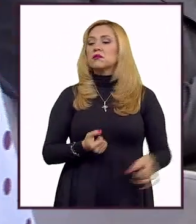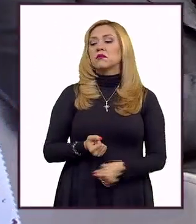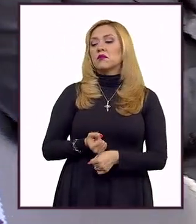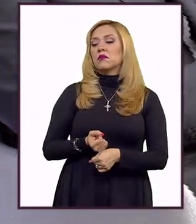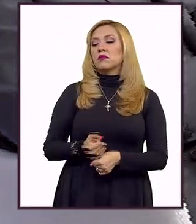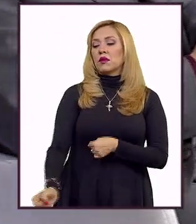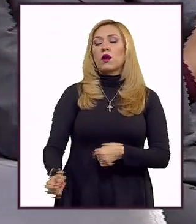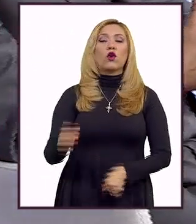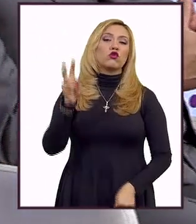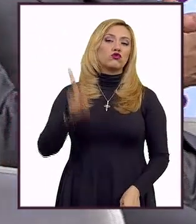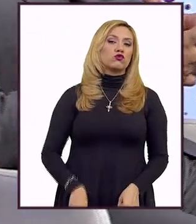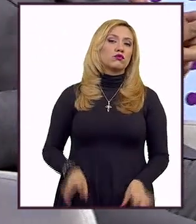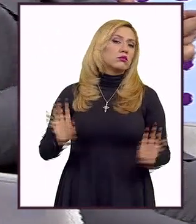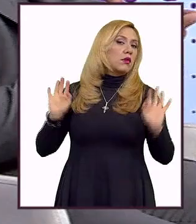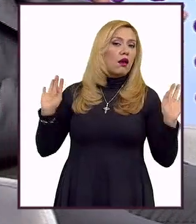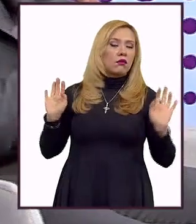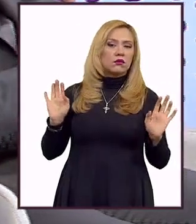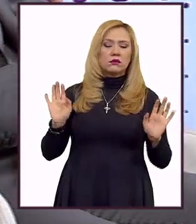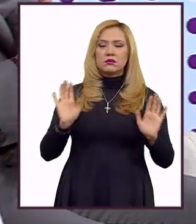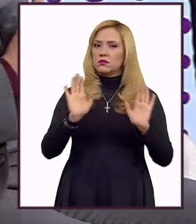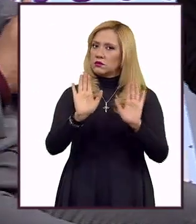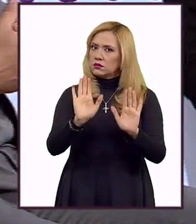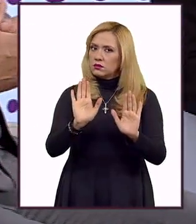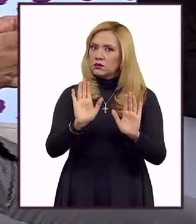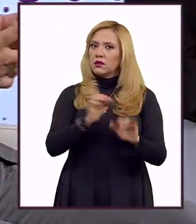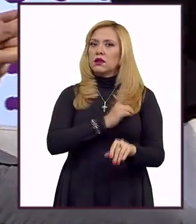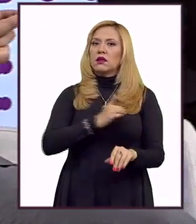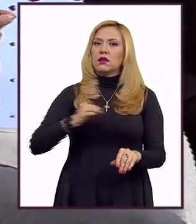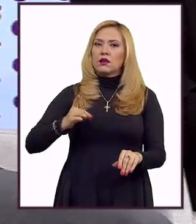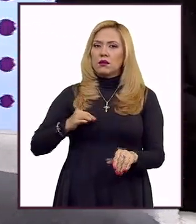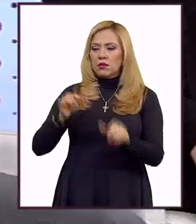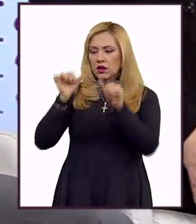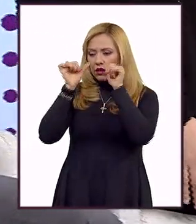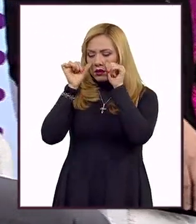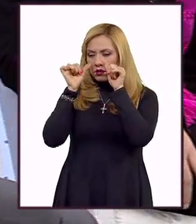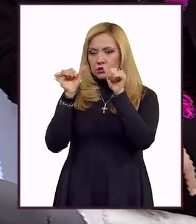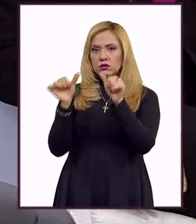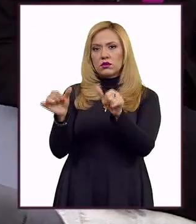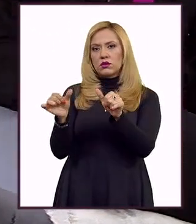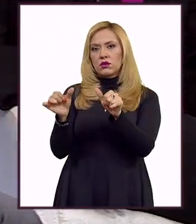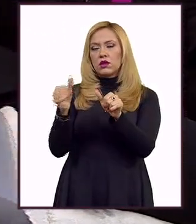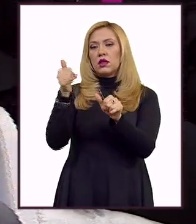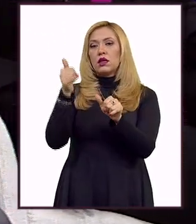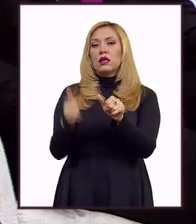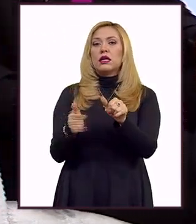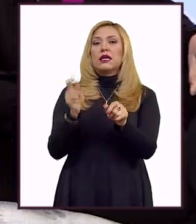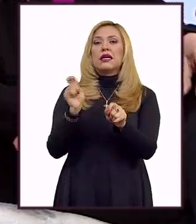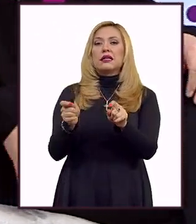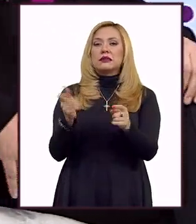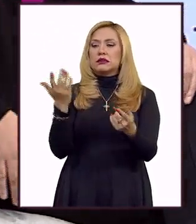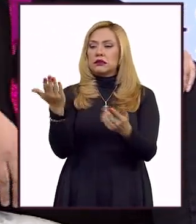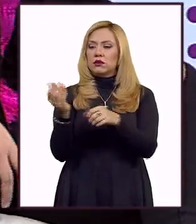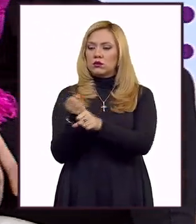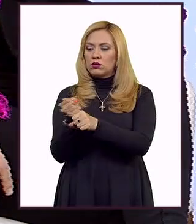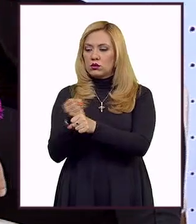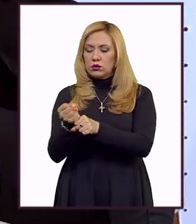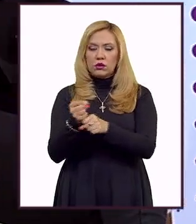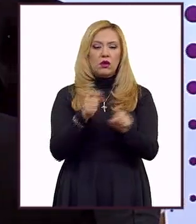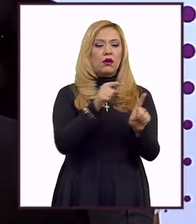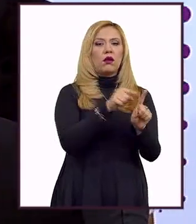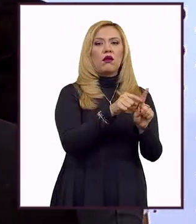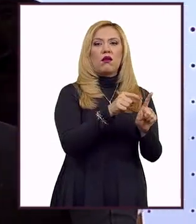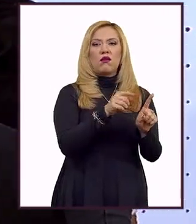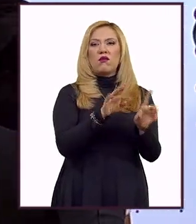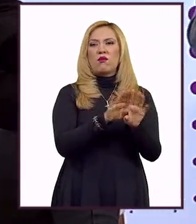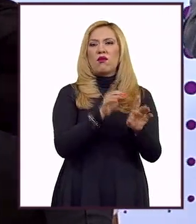Entonces, la Convención Internacional te dice que debe recibir el mismo trato que la tortura. Entonces, digamos, por ejemplo, la regla de exclusión de pruebas que mencionaban